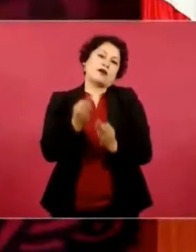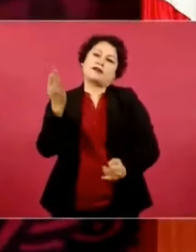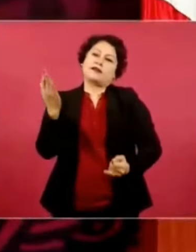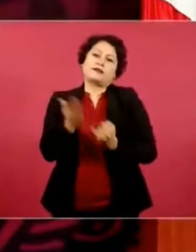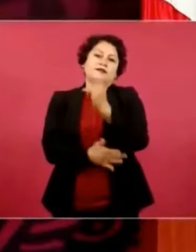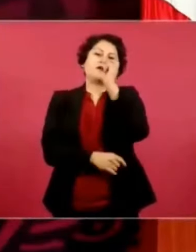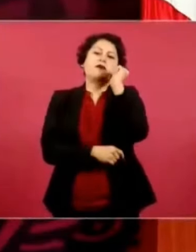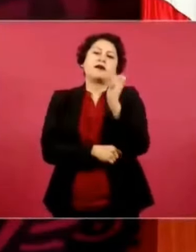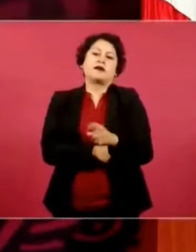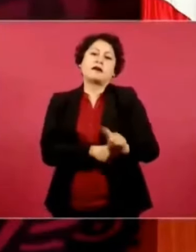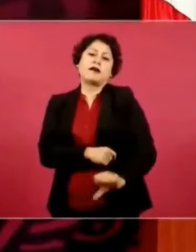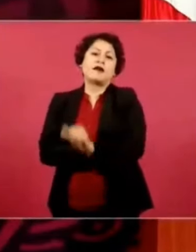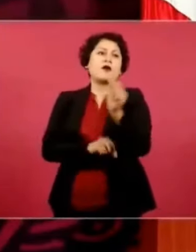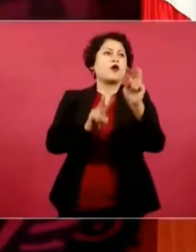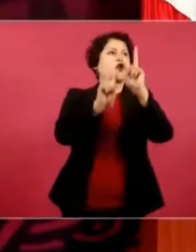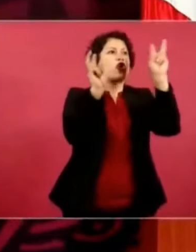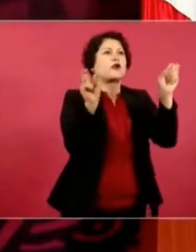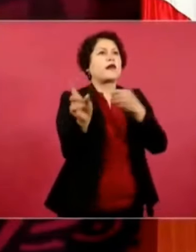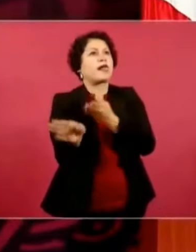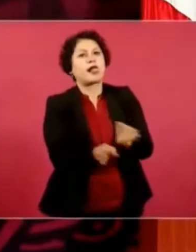jicamas No